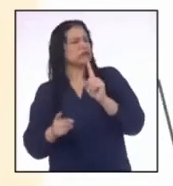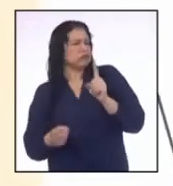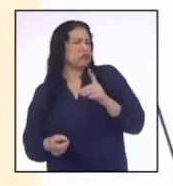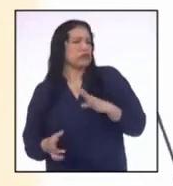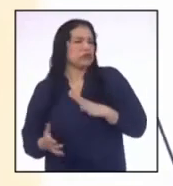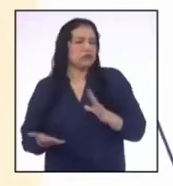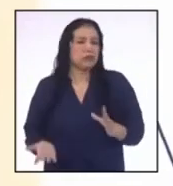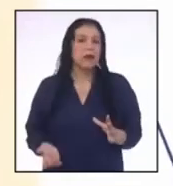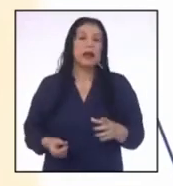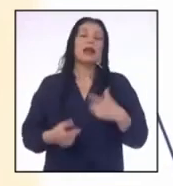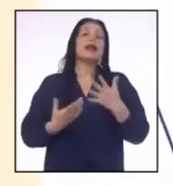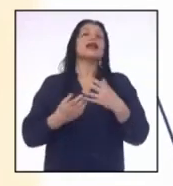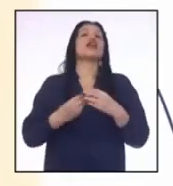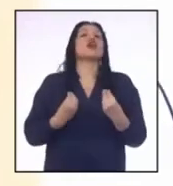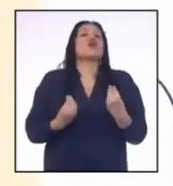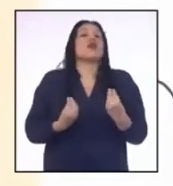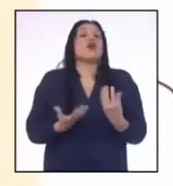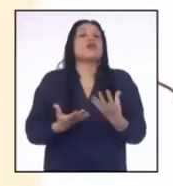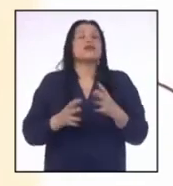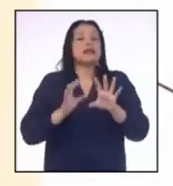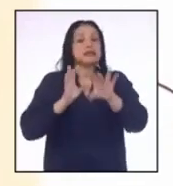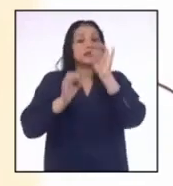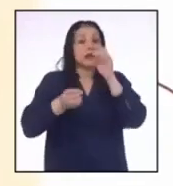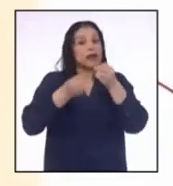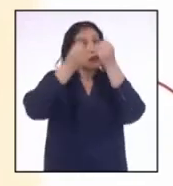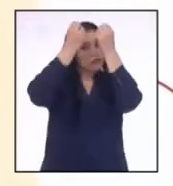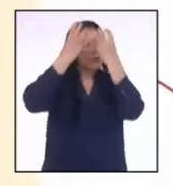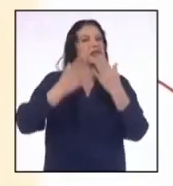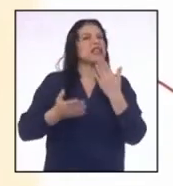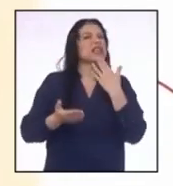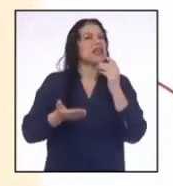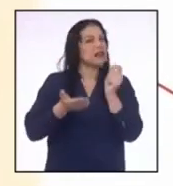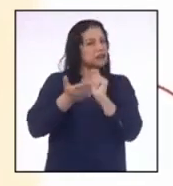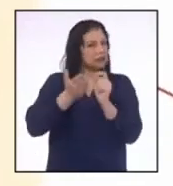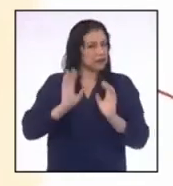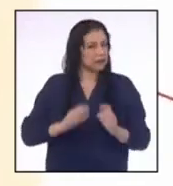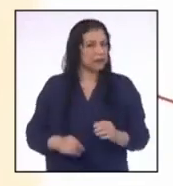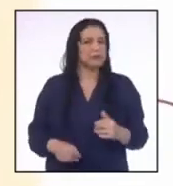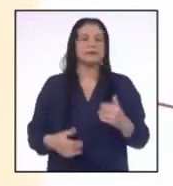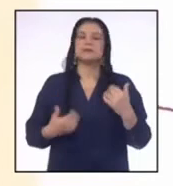informal, y a las fuentes de información.